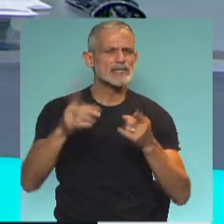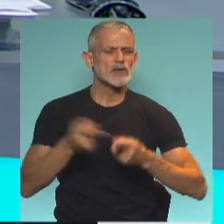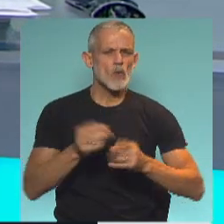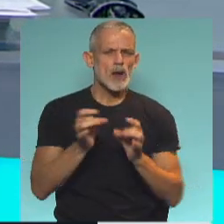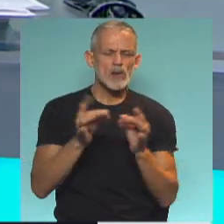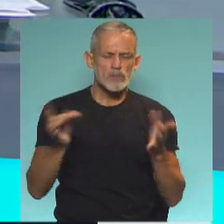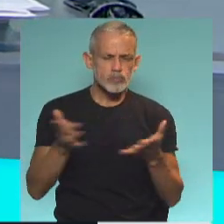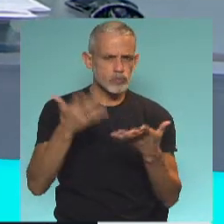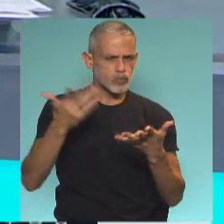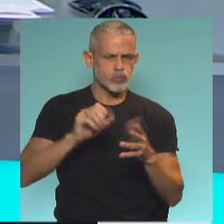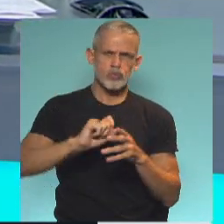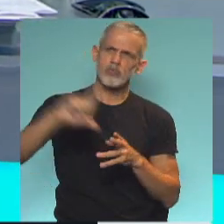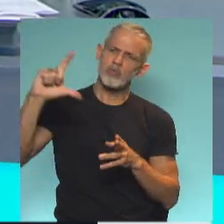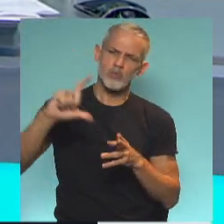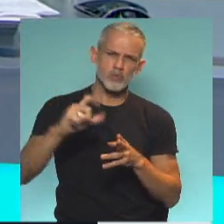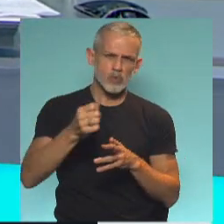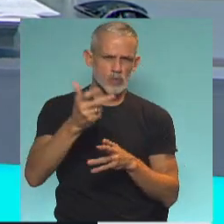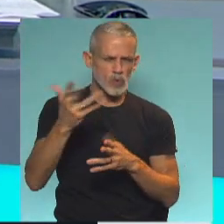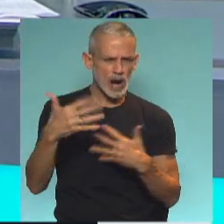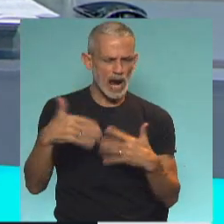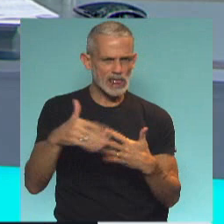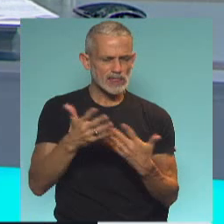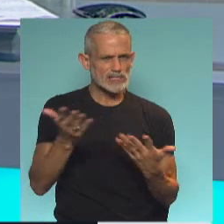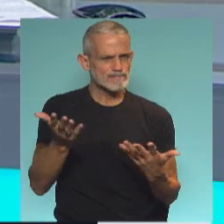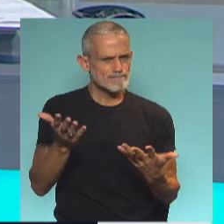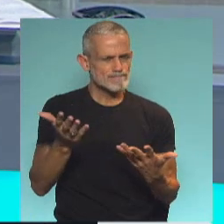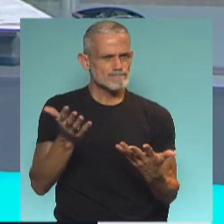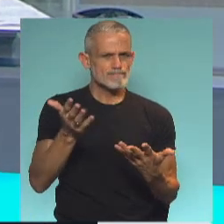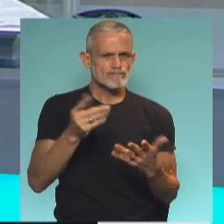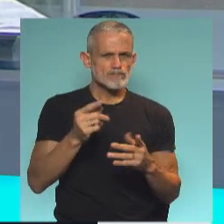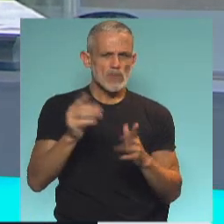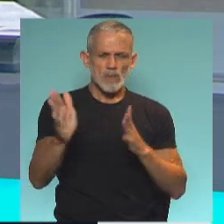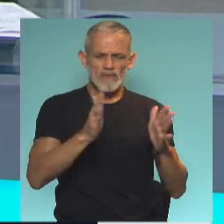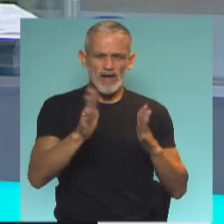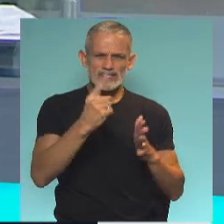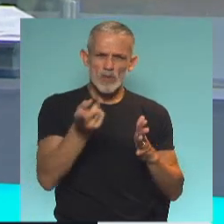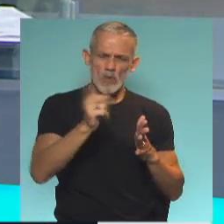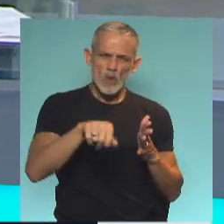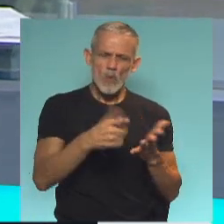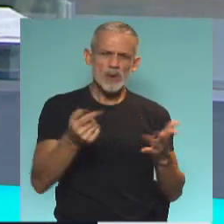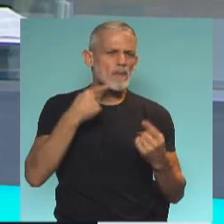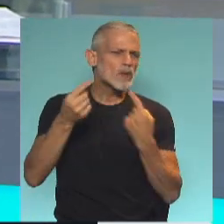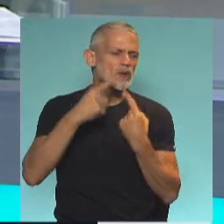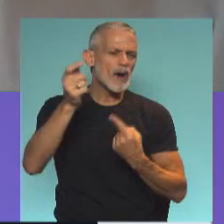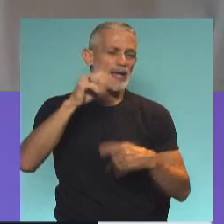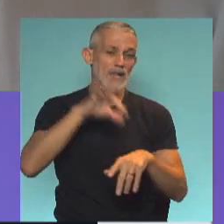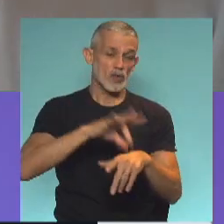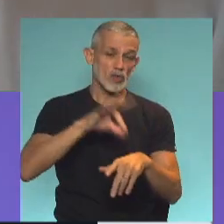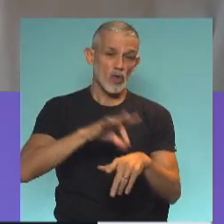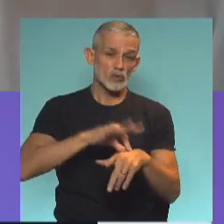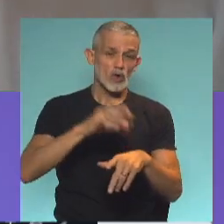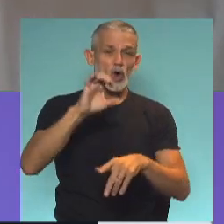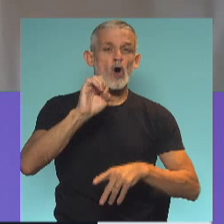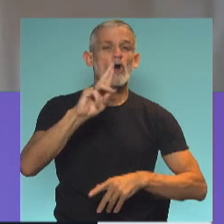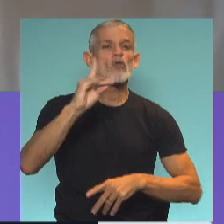números negros que llevaron justamente a esta prácticamente fase 1 en la República Argentina? Y se lo preguntamos directamente al doctor